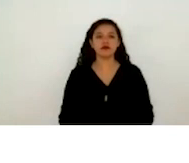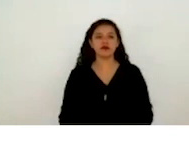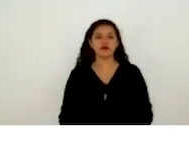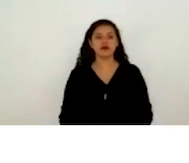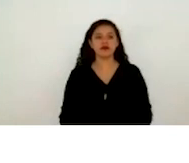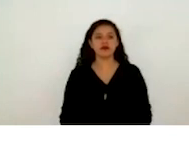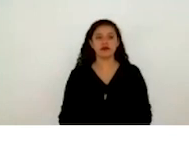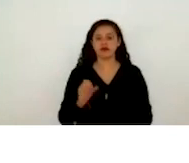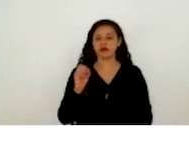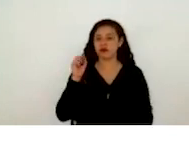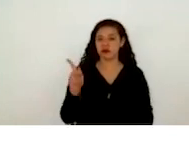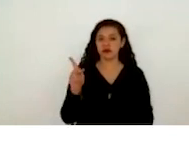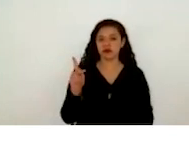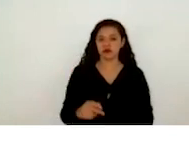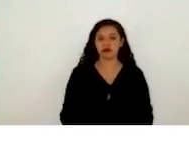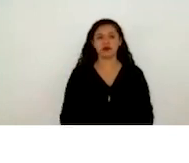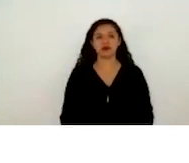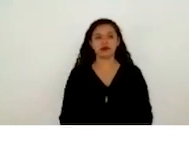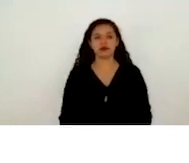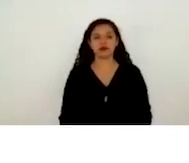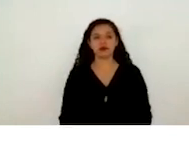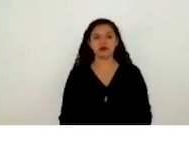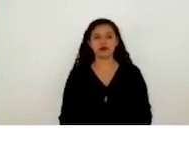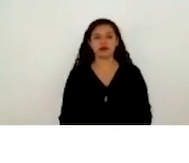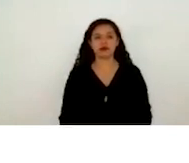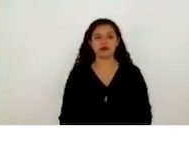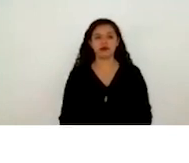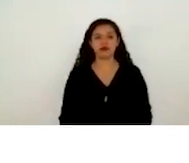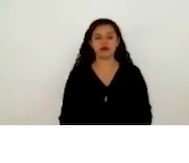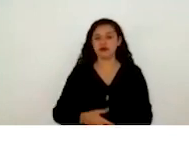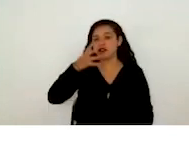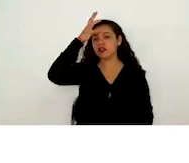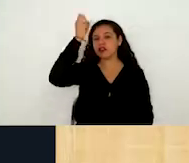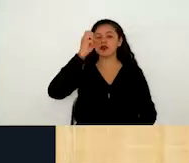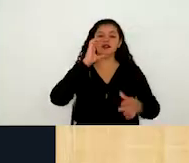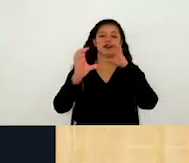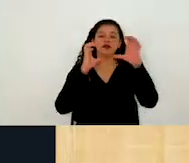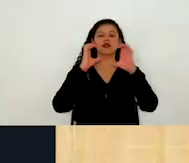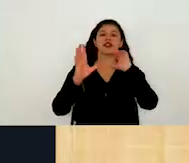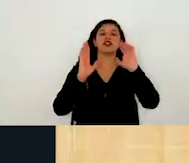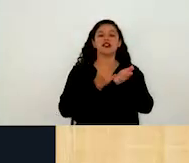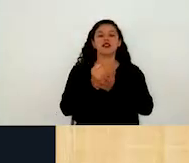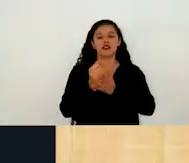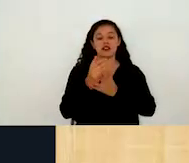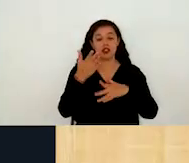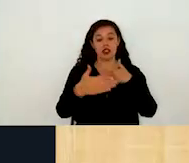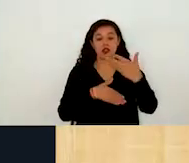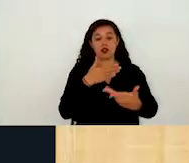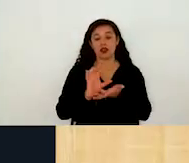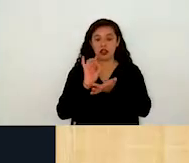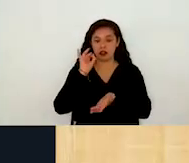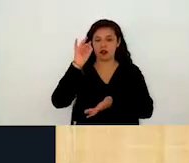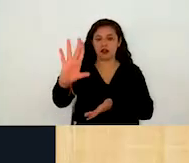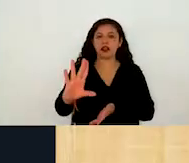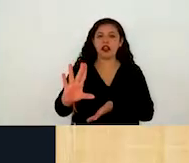ok vamos a vamos a definir el concepto de comunicación me dice que es el proceso de enviar y recibir